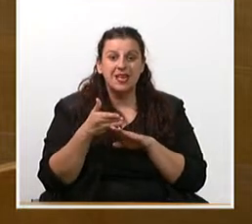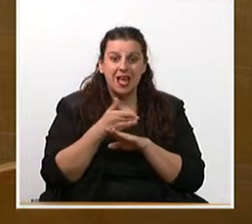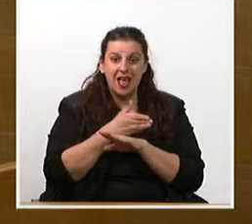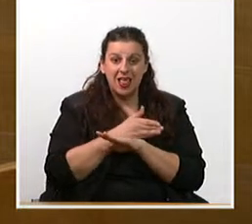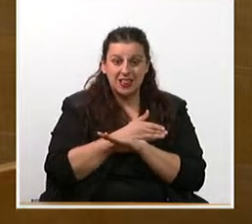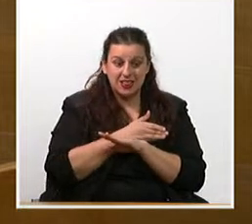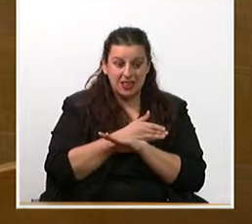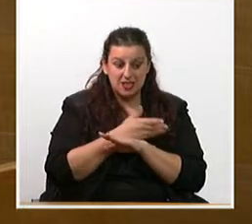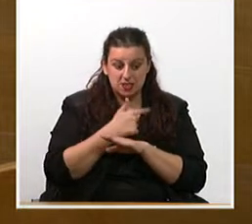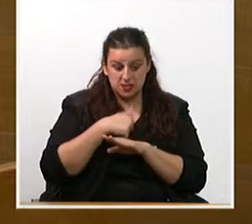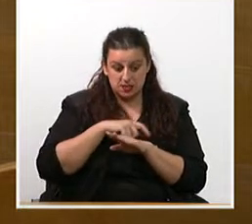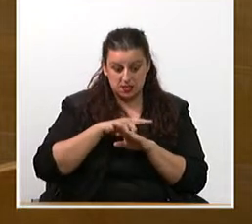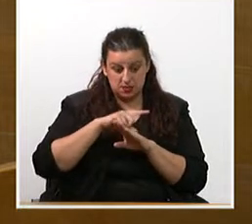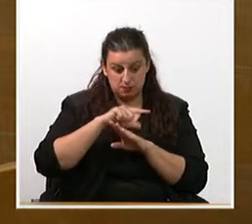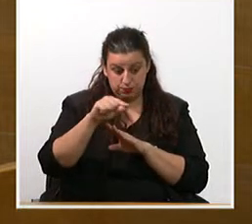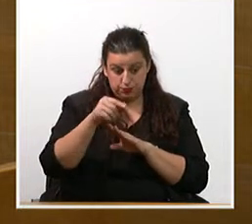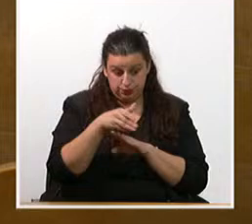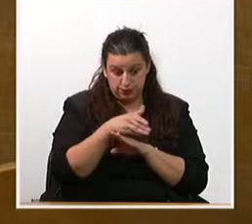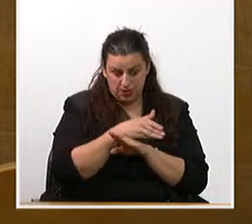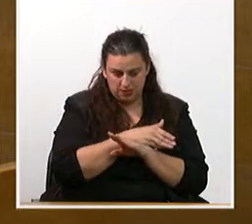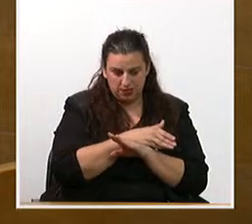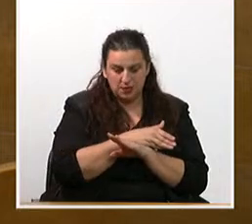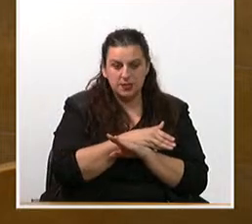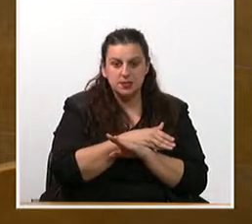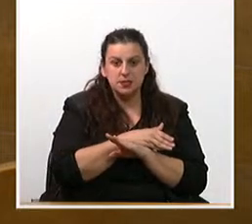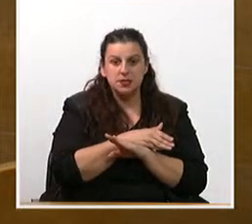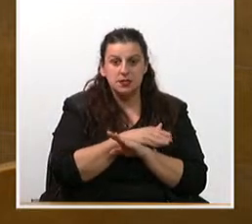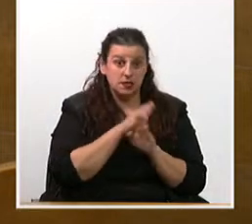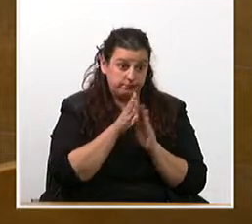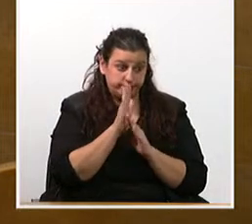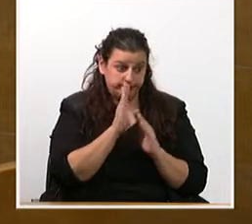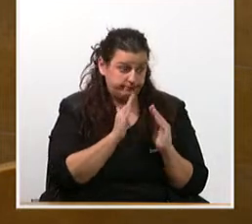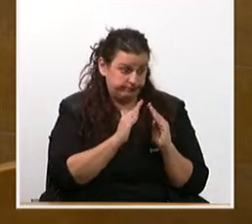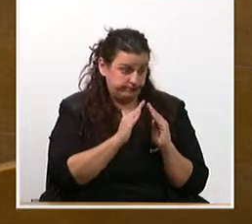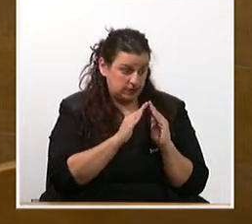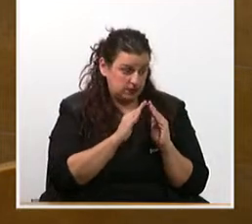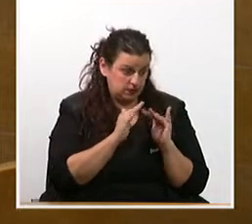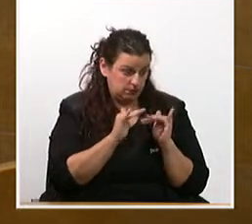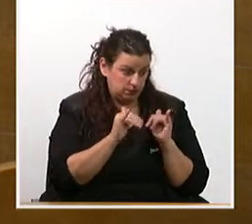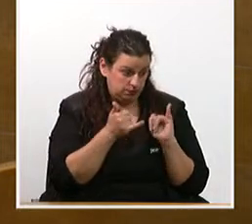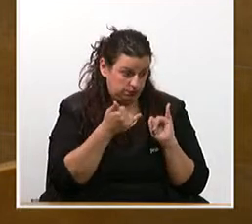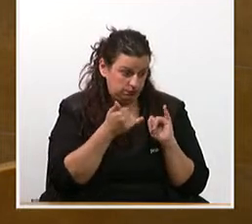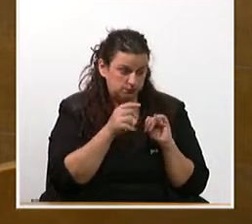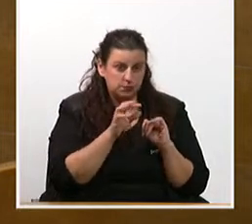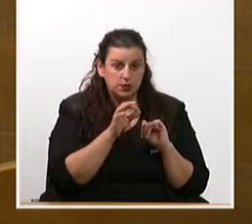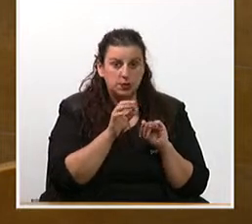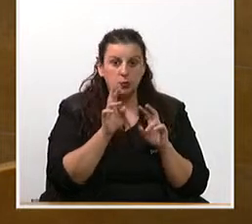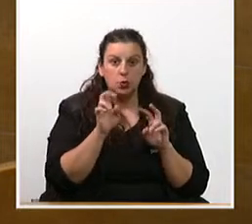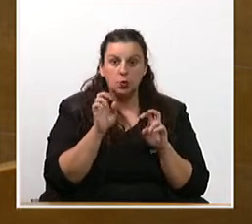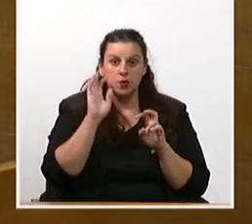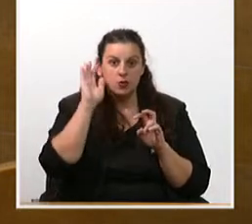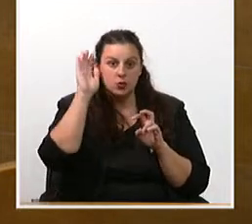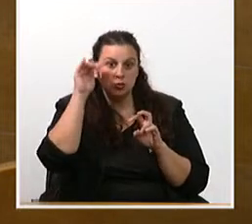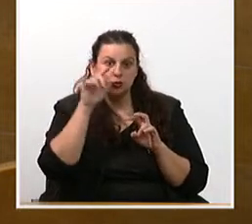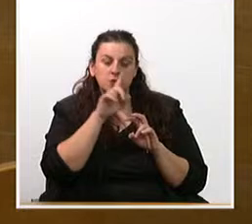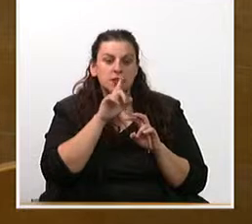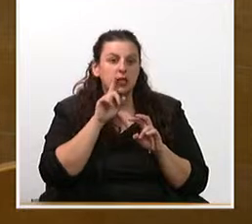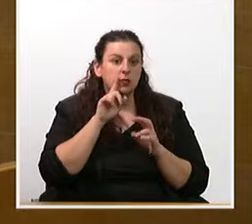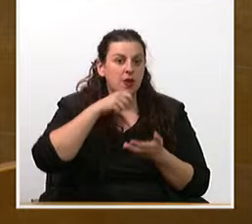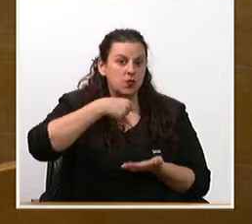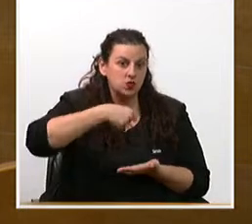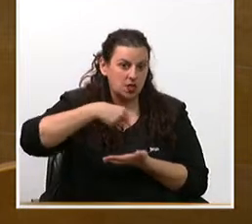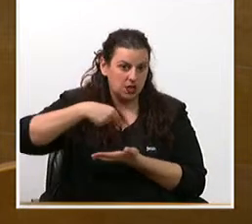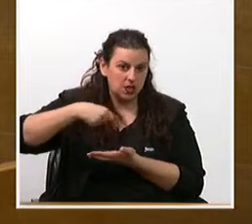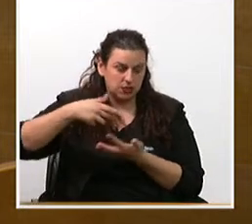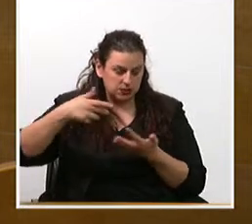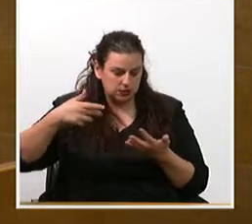a su casa una semana antes de irse a su casa porque venían los nuevos consell nombrados que serían ustedes